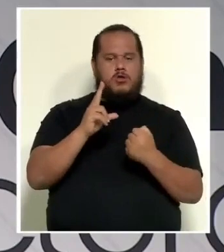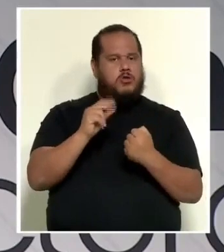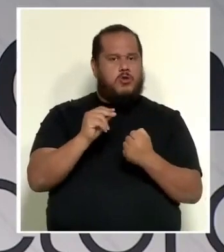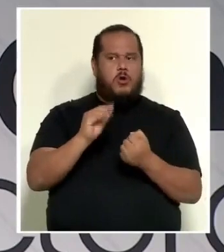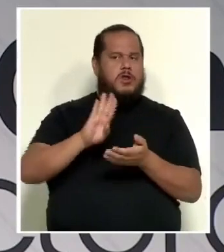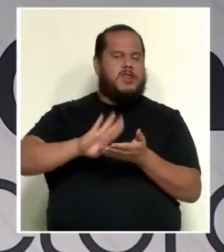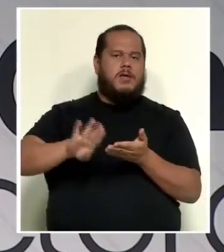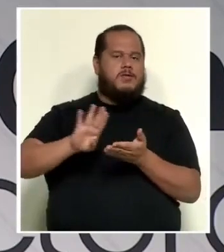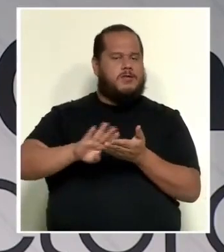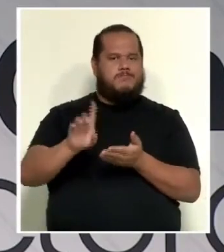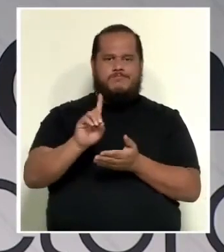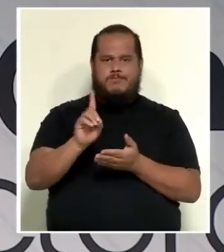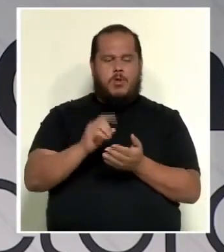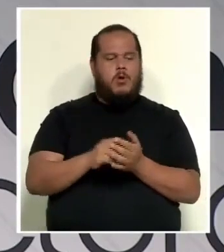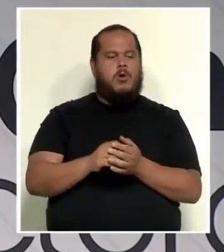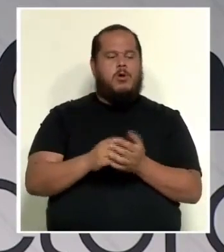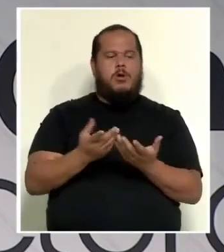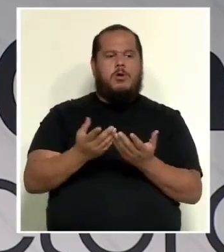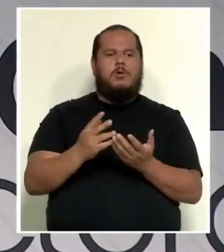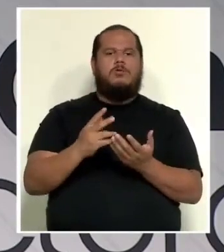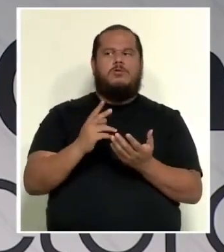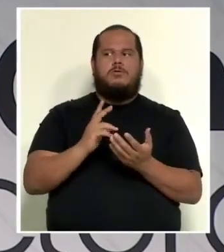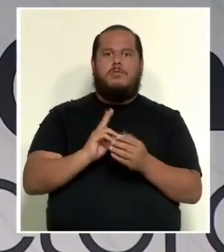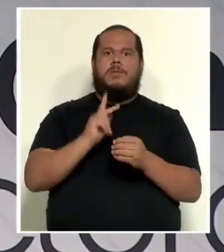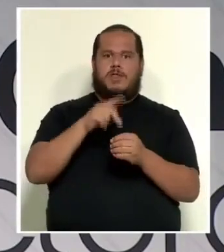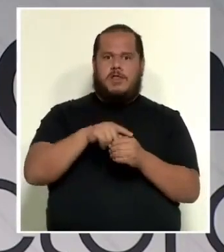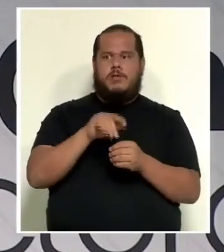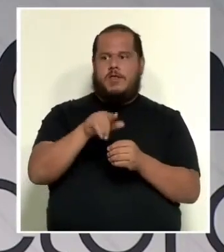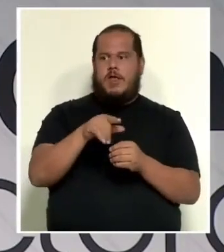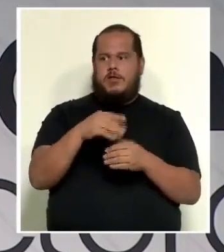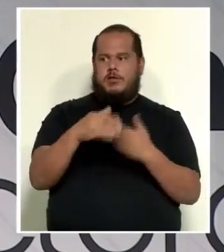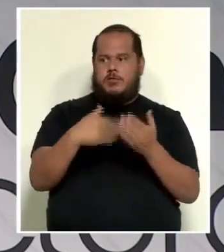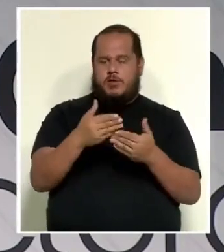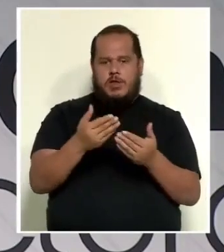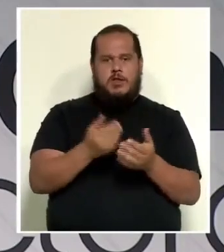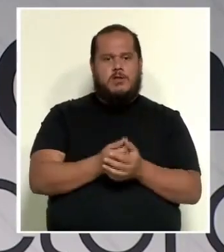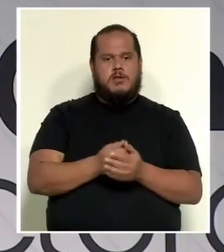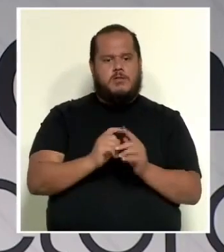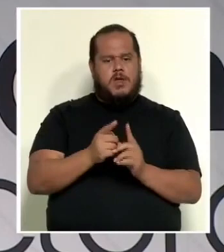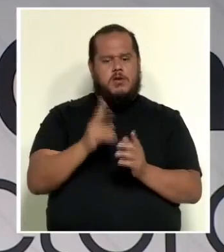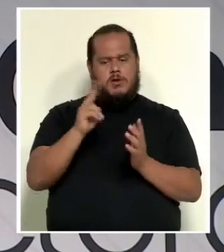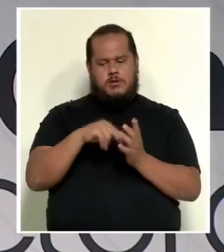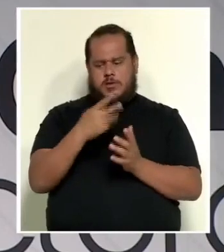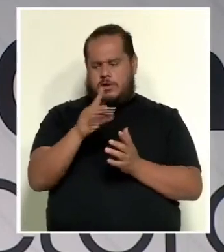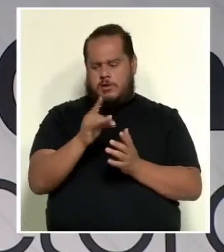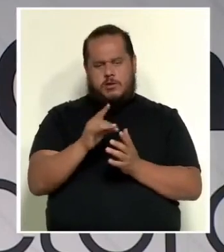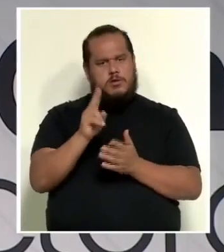exentos, ¿verdad? O no somos ajenos a estos procesos y a estos fenómenos. Nosotros